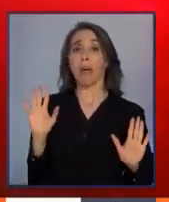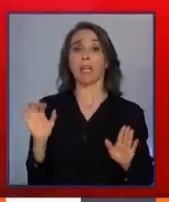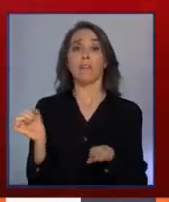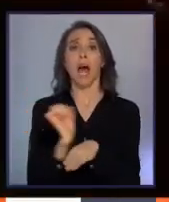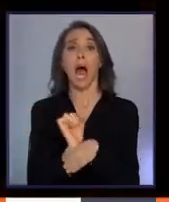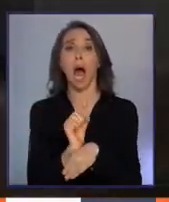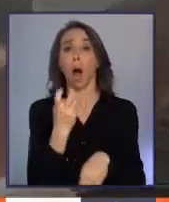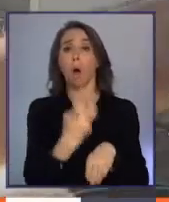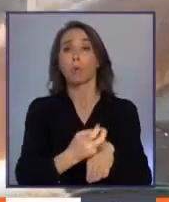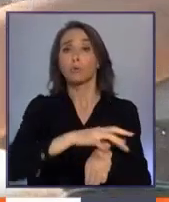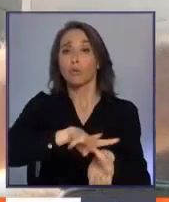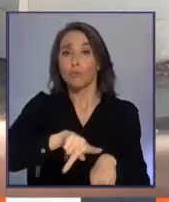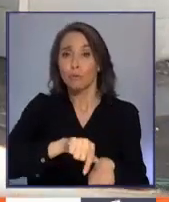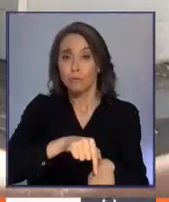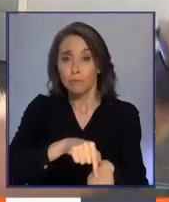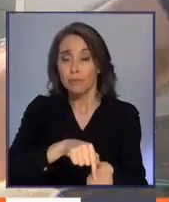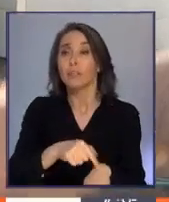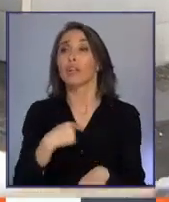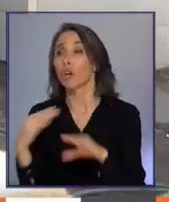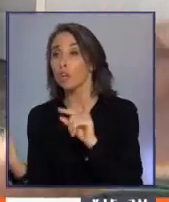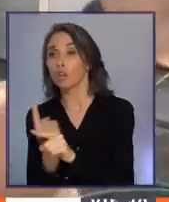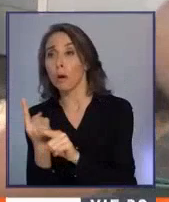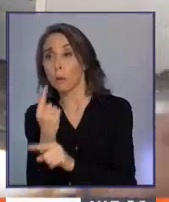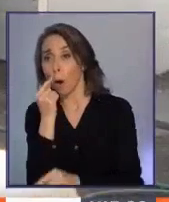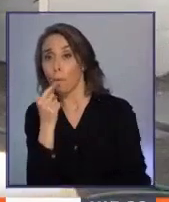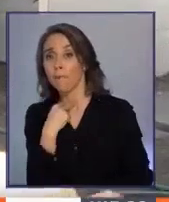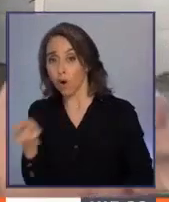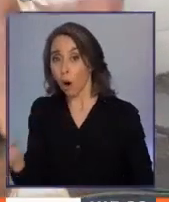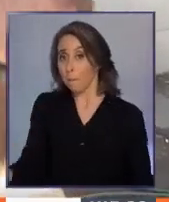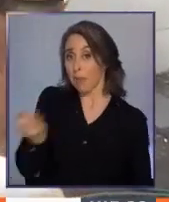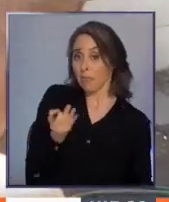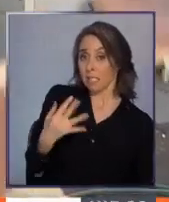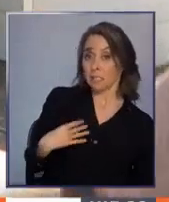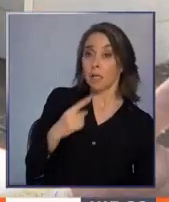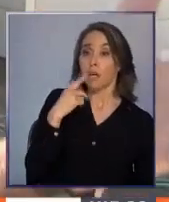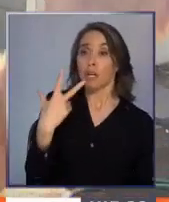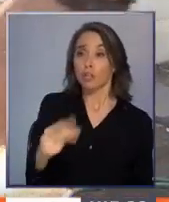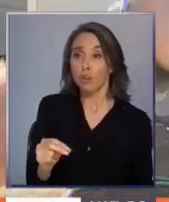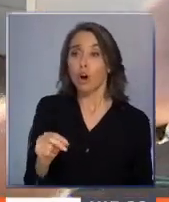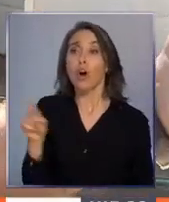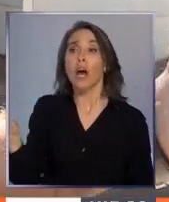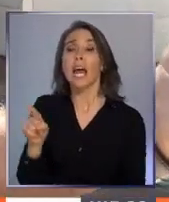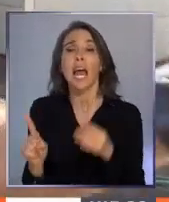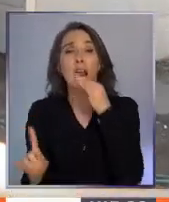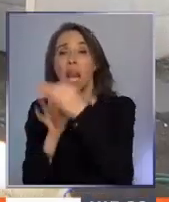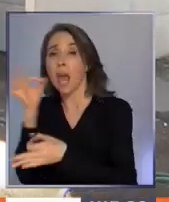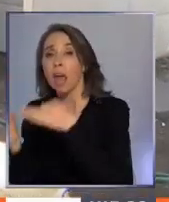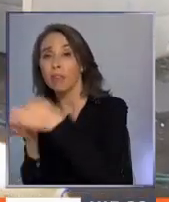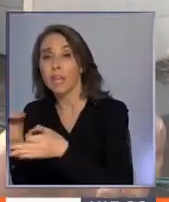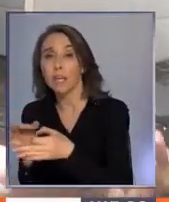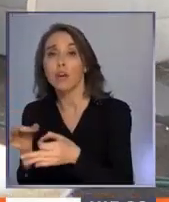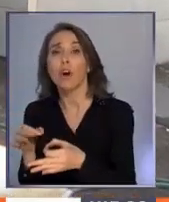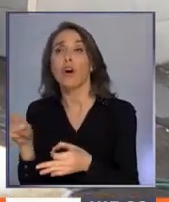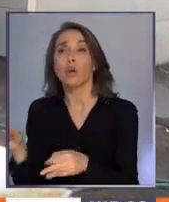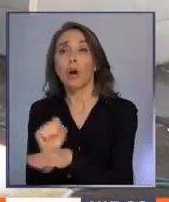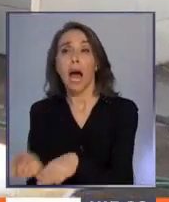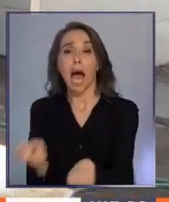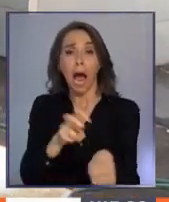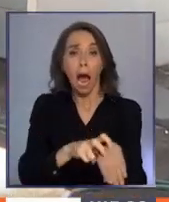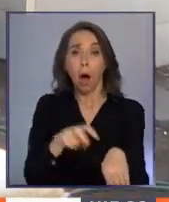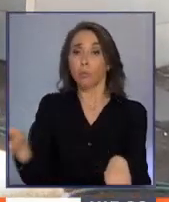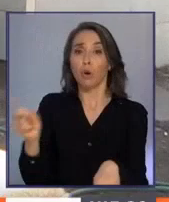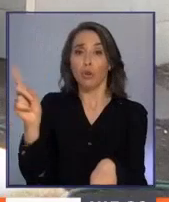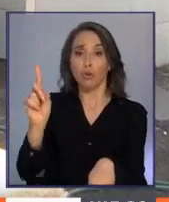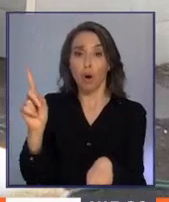autos robados. Por eso estoy conversando con él, para que él me diga, y él me dice que no, que ellos le dijeron que ellos andan en el auto y no andan en el auto,